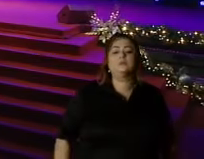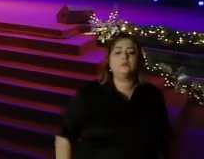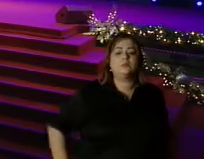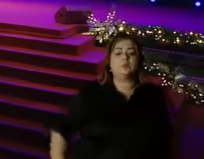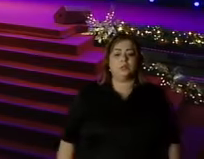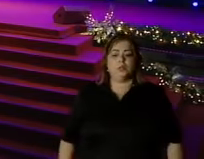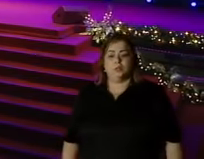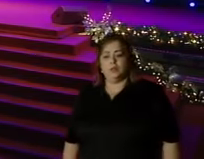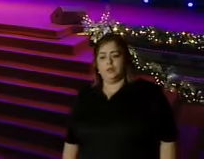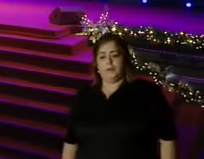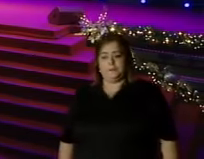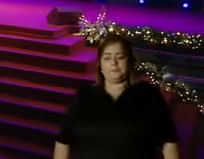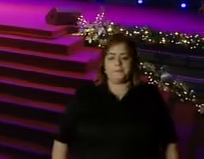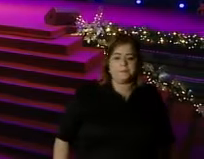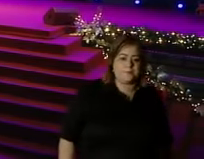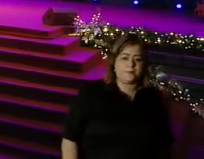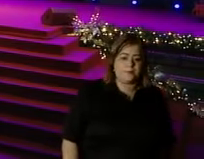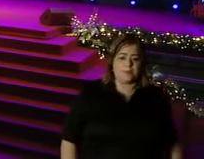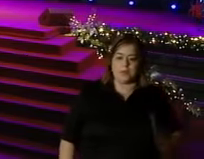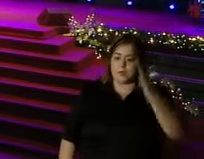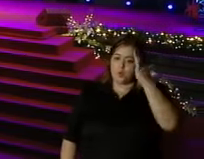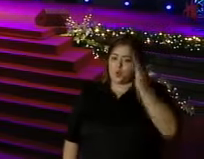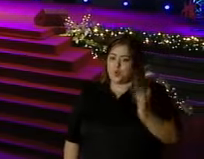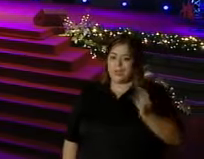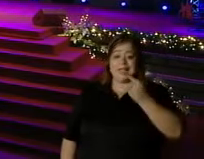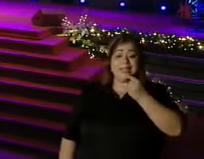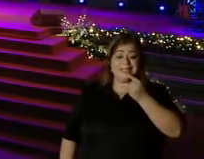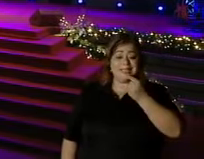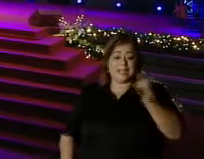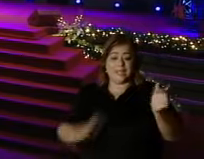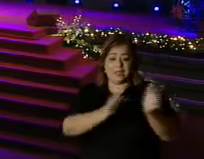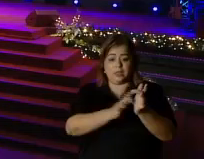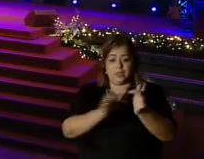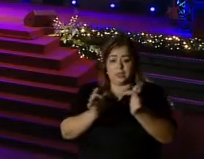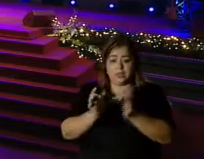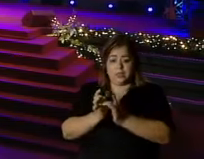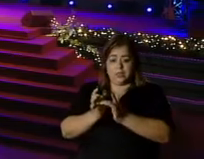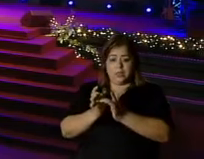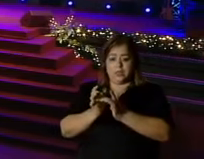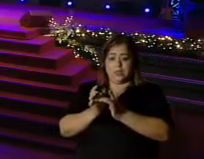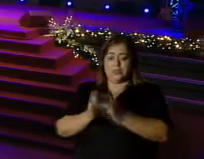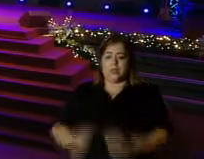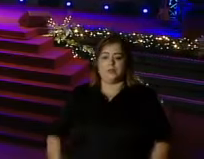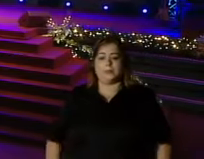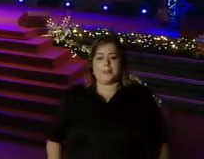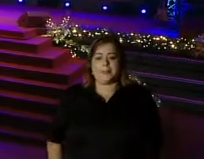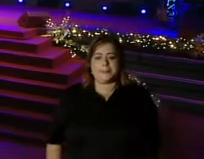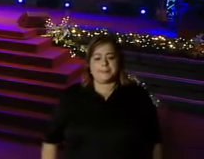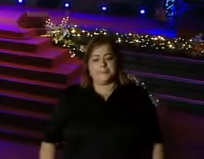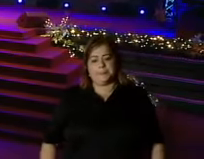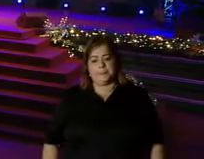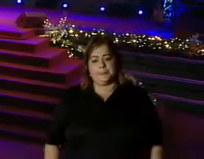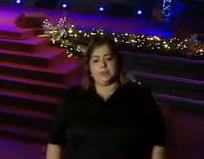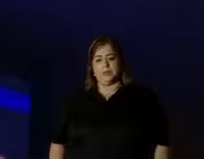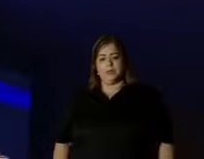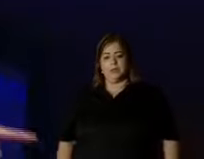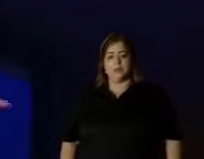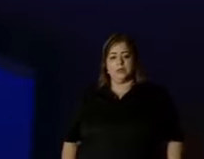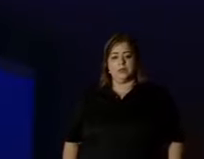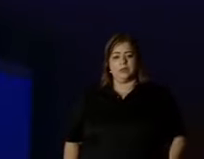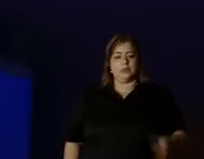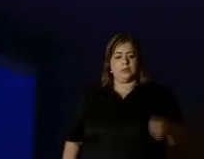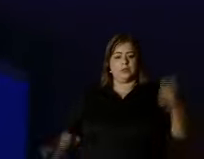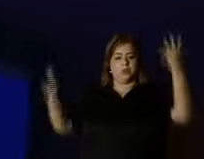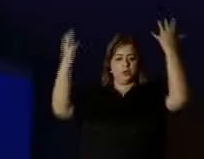nada nos vale. Oh, qué lindo Jesús. Santo. Que se apague